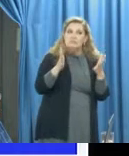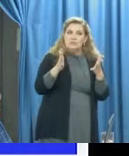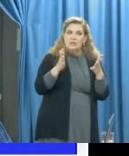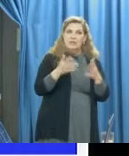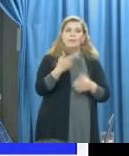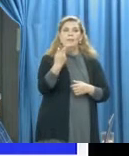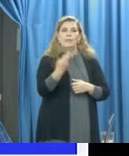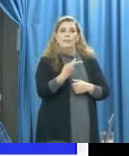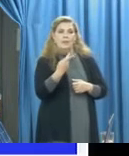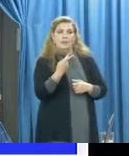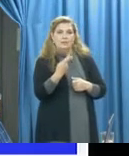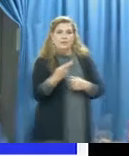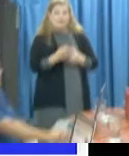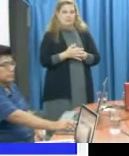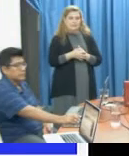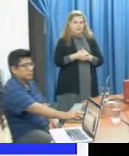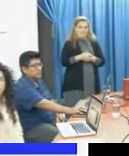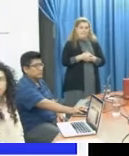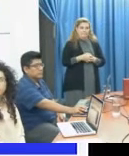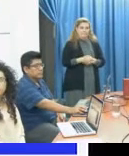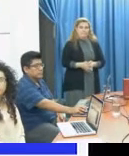a sus preguntas y comentarios.